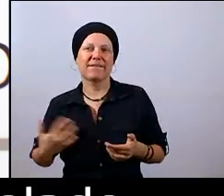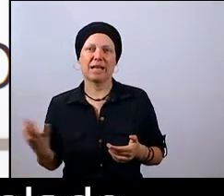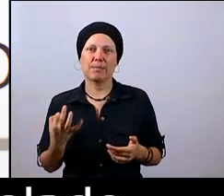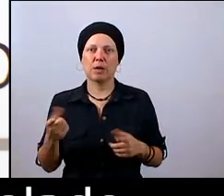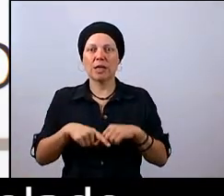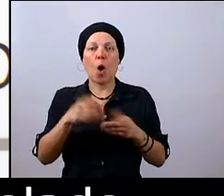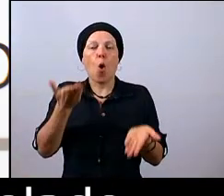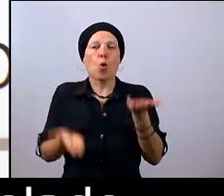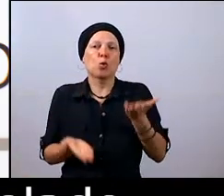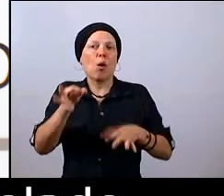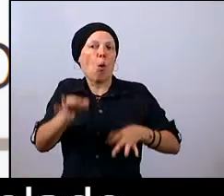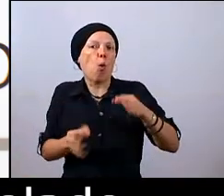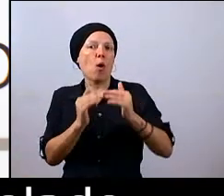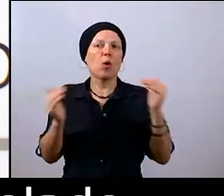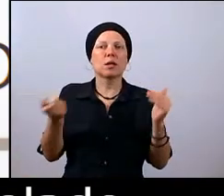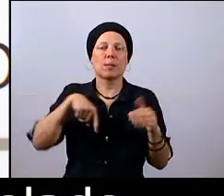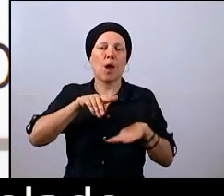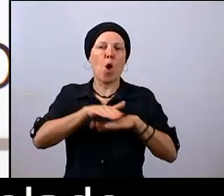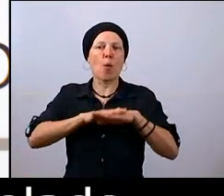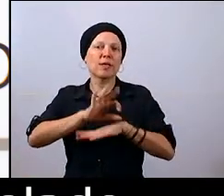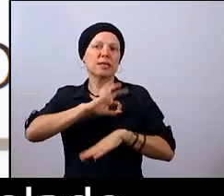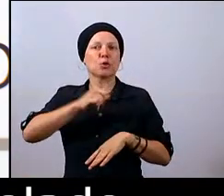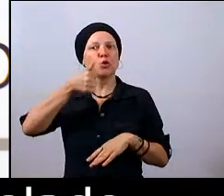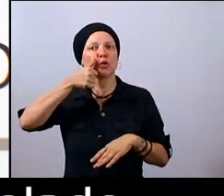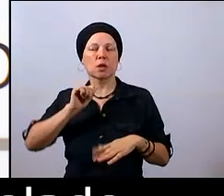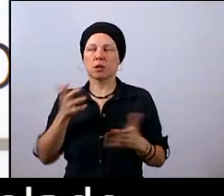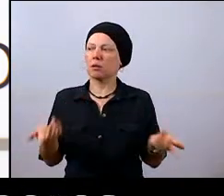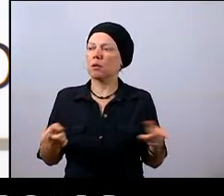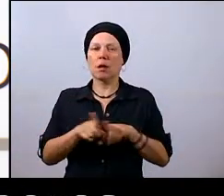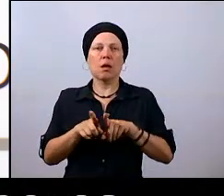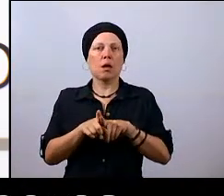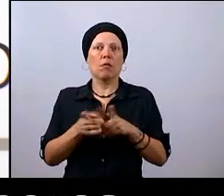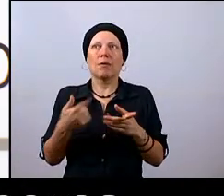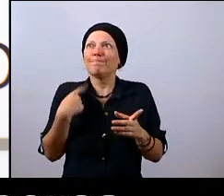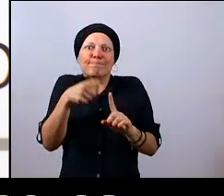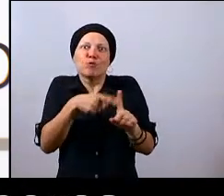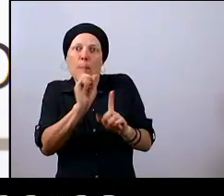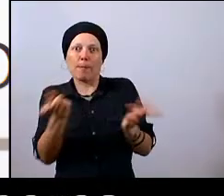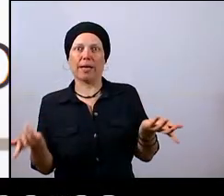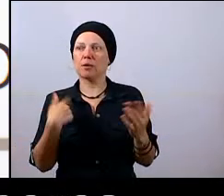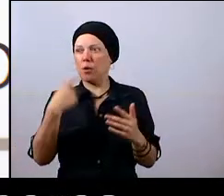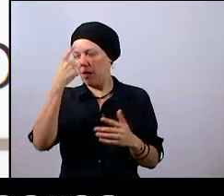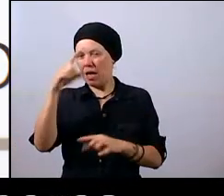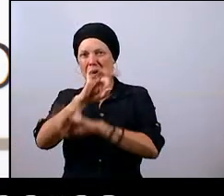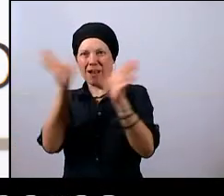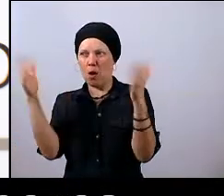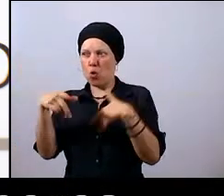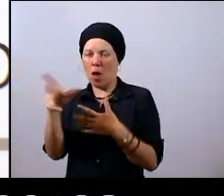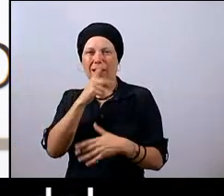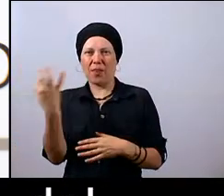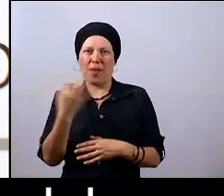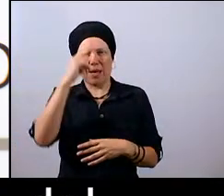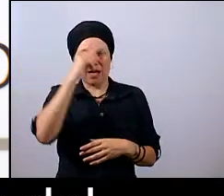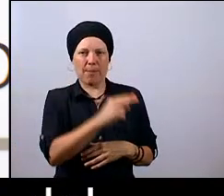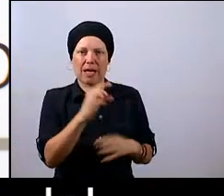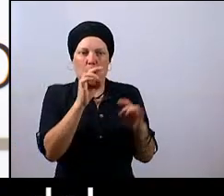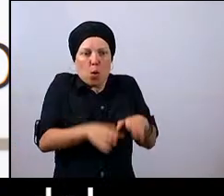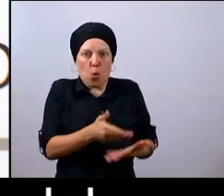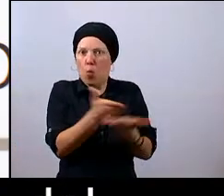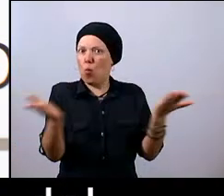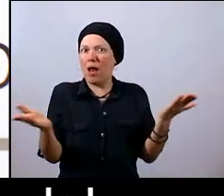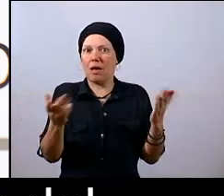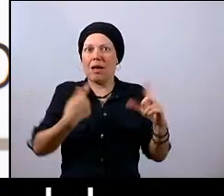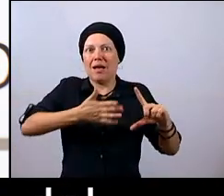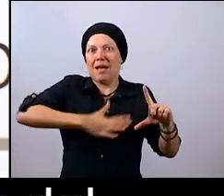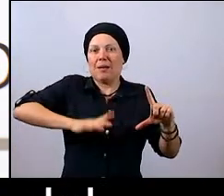justicia e igualdad que vemos que el Gobierno del señor Sánchez no aplica y que no tiene tan claro que debe respetar, igual que el resto de niveles